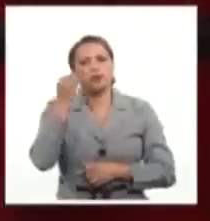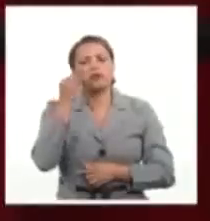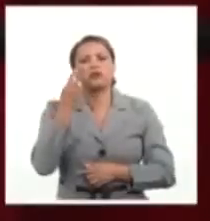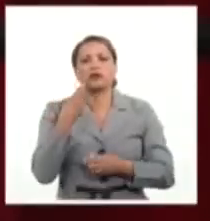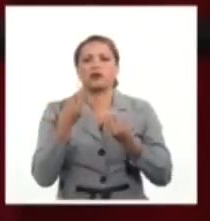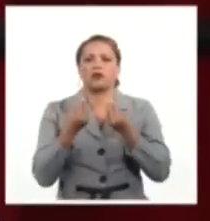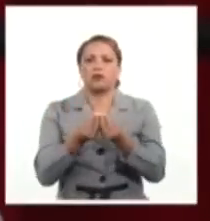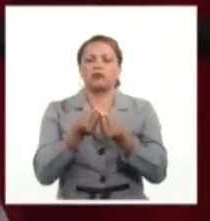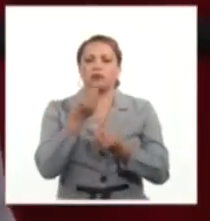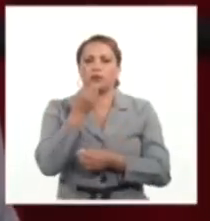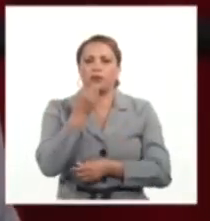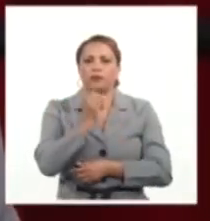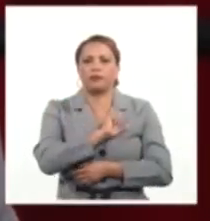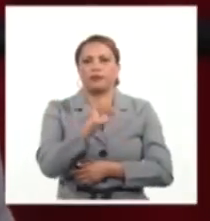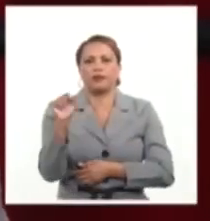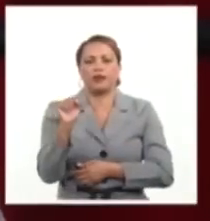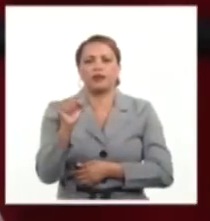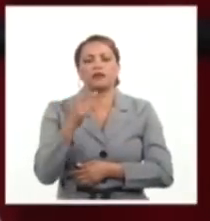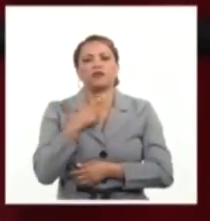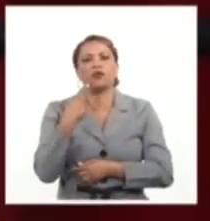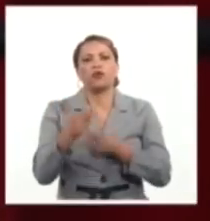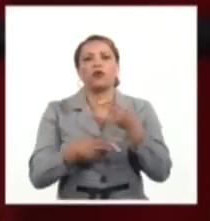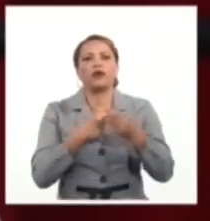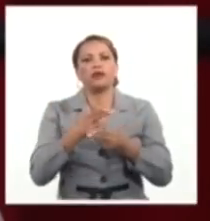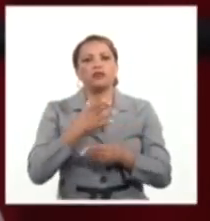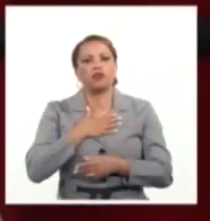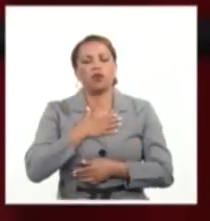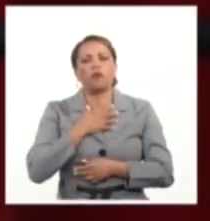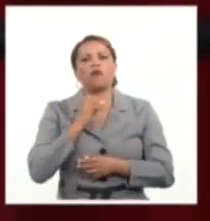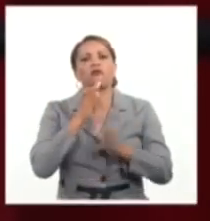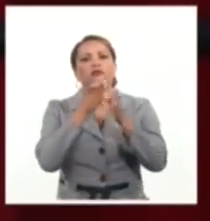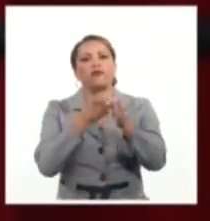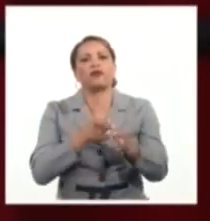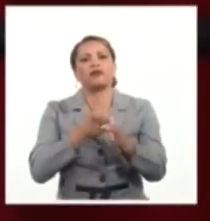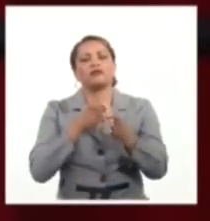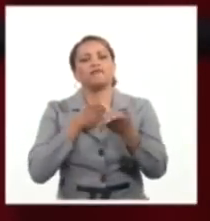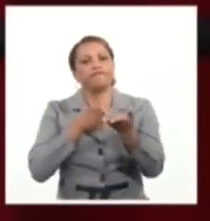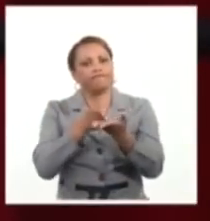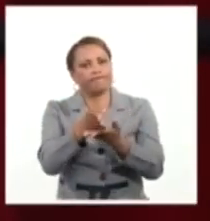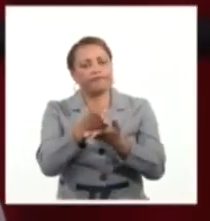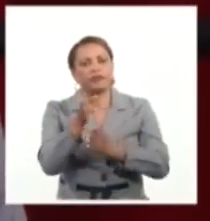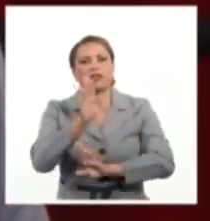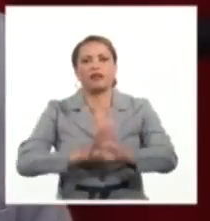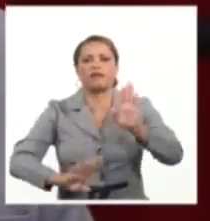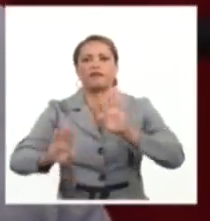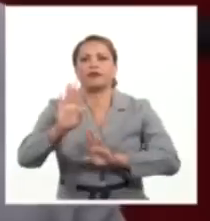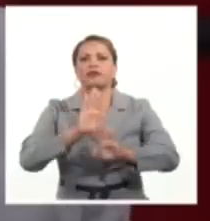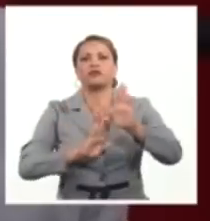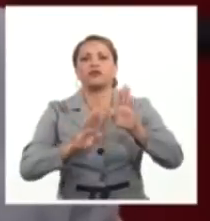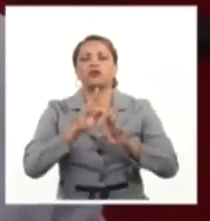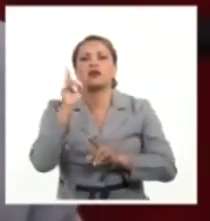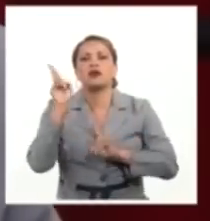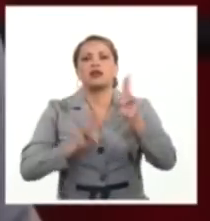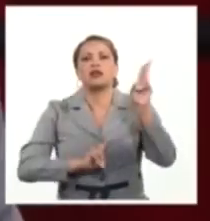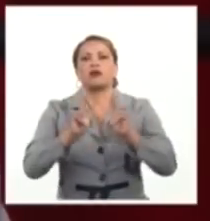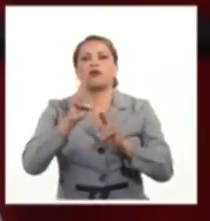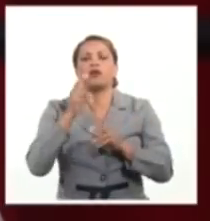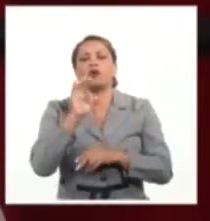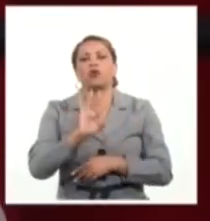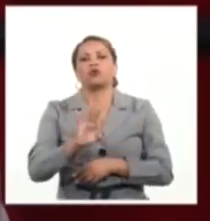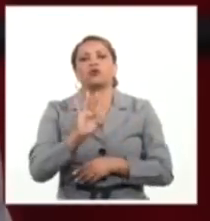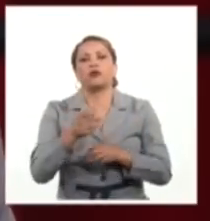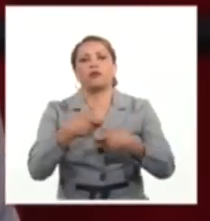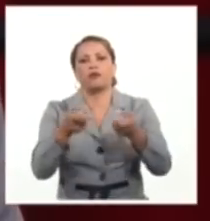Colectiva y he actuado y actuaré como fiel seguidor y defensor de lo acordado en el 8º Congreso de